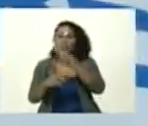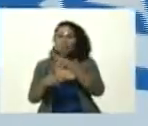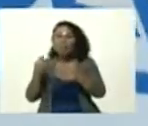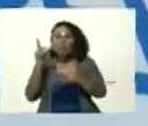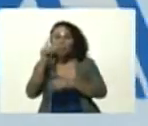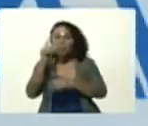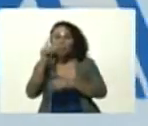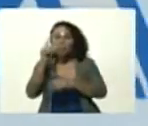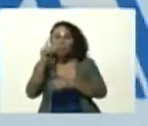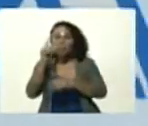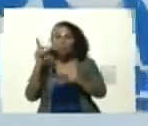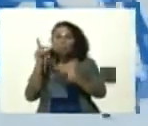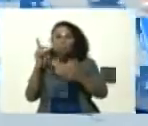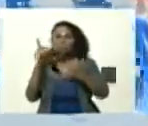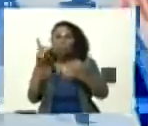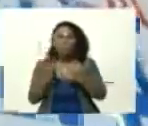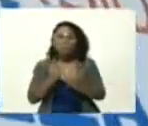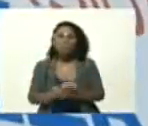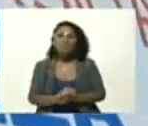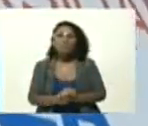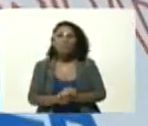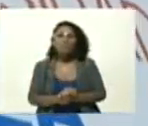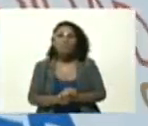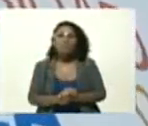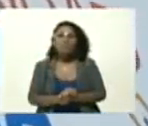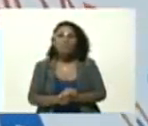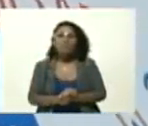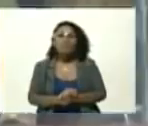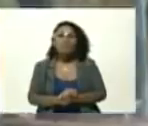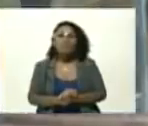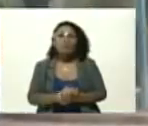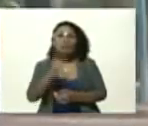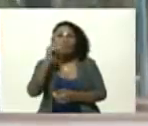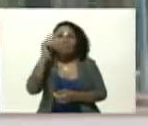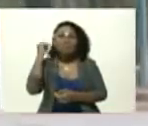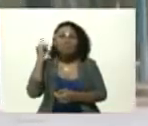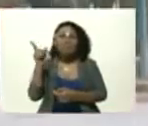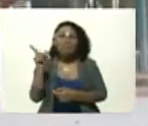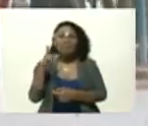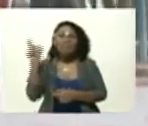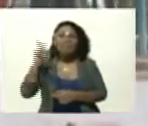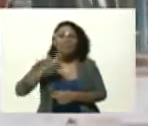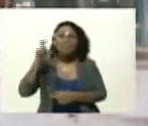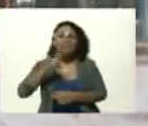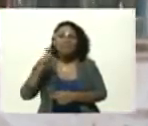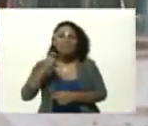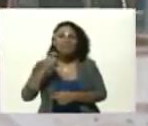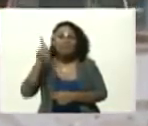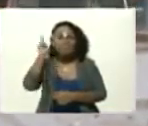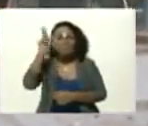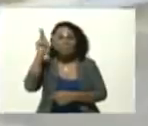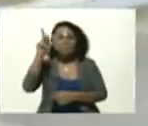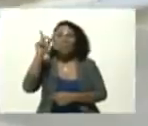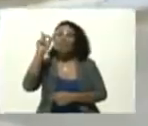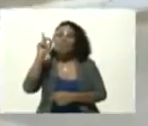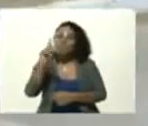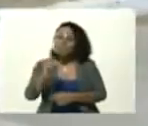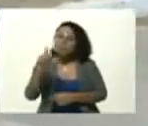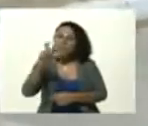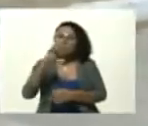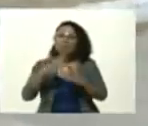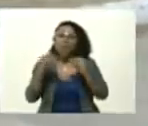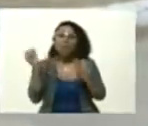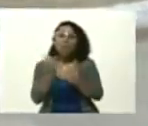muchachos, clases. Y los muchachos y las muchachas requieren, y el profesorado, por supuesto, y todos